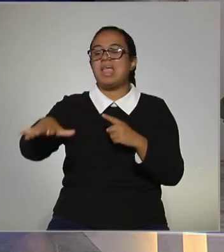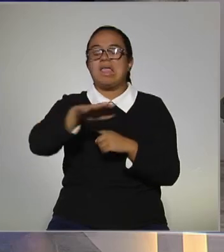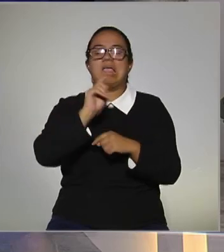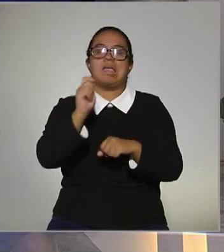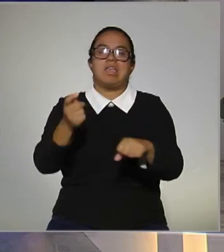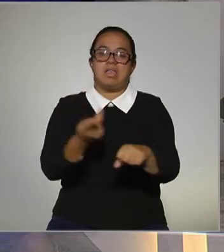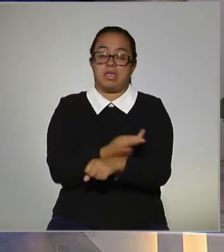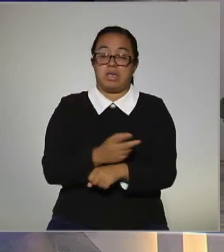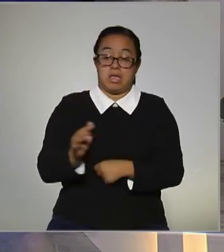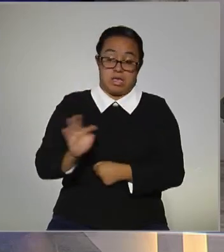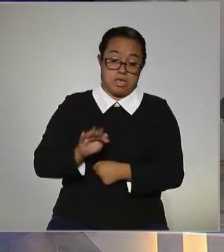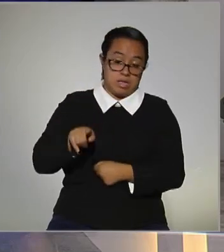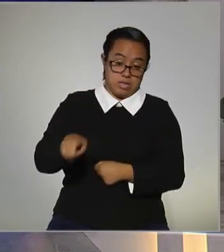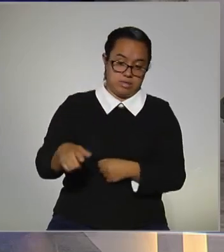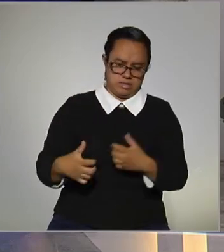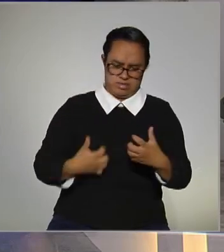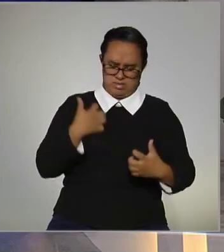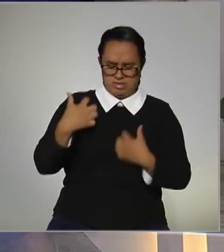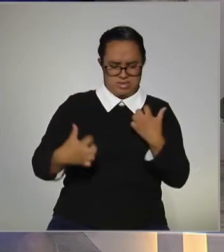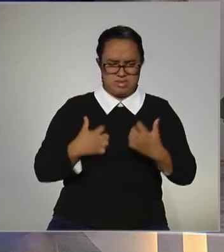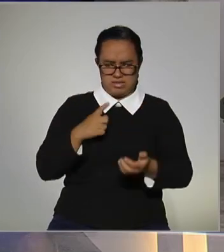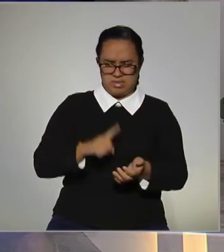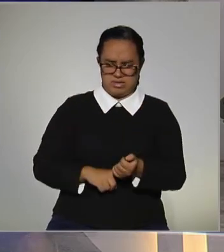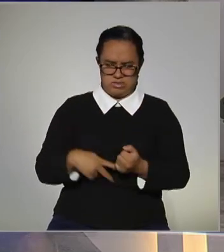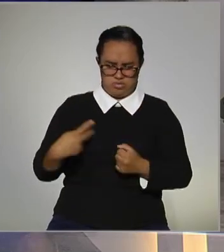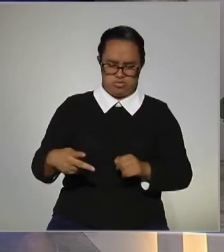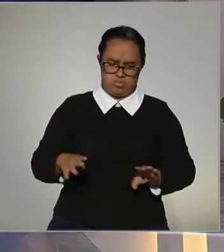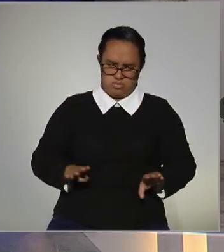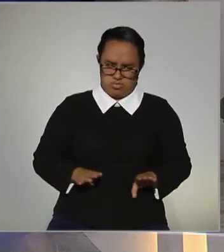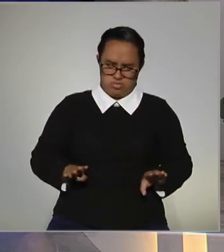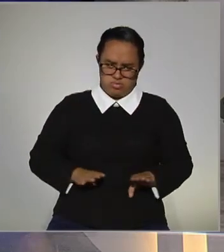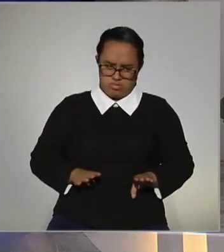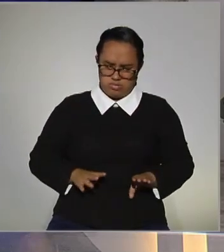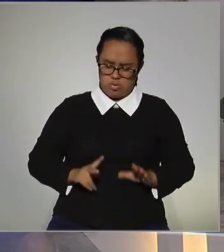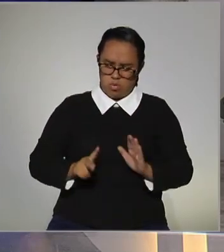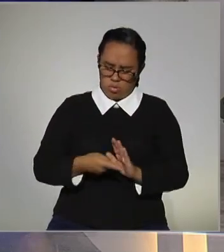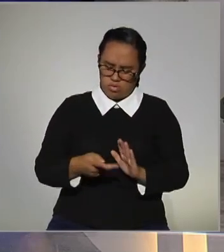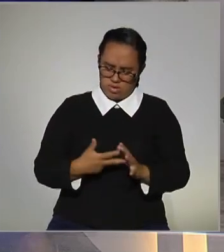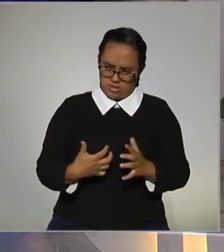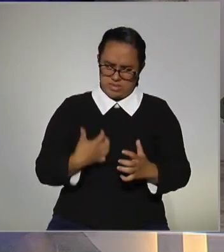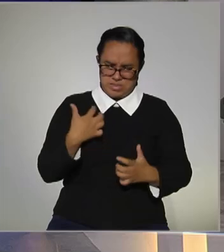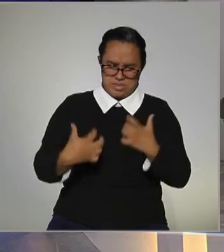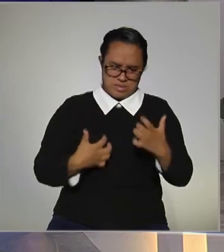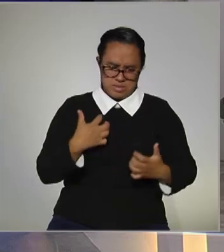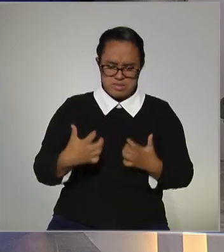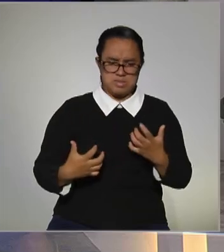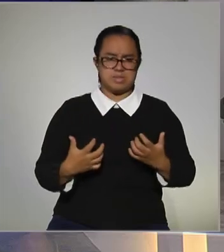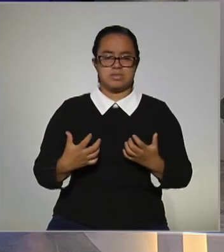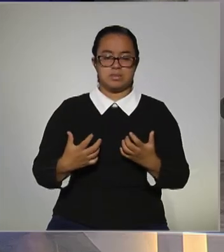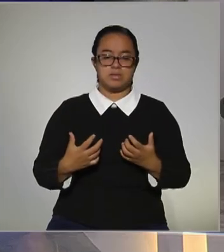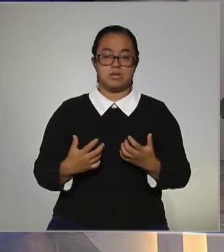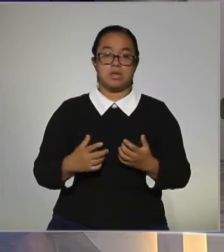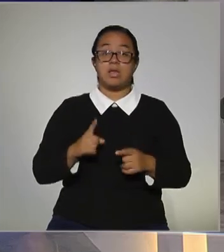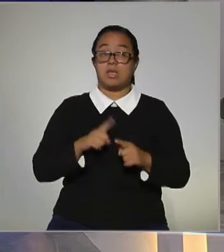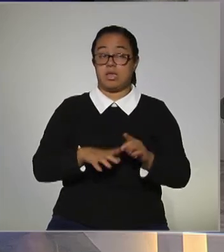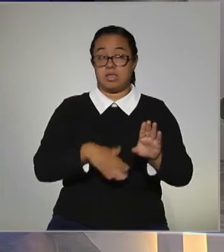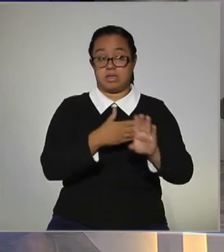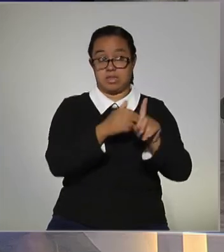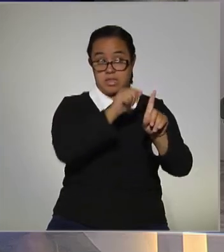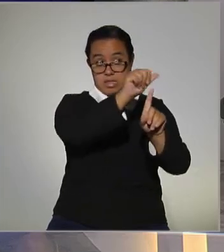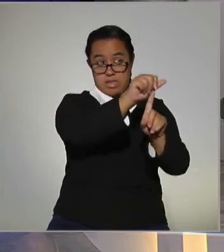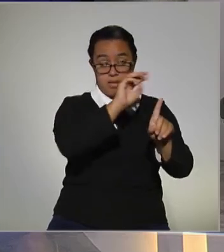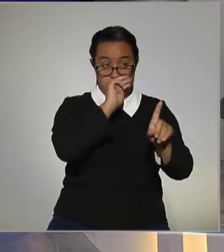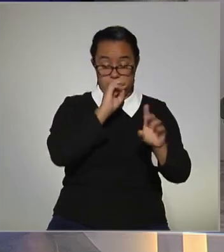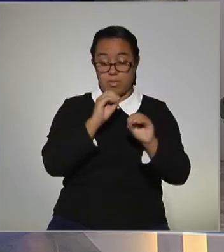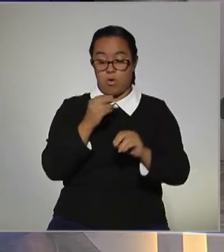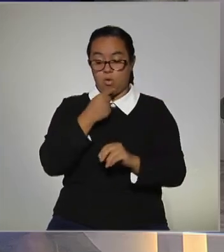que de alguna manera pudiera estar como desencadenando en ella una actitud reiterada de irritabilidad o enojo? ¿Es hacia ella? ¿Es hacia los